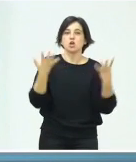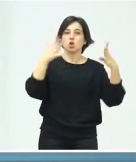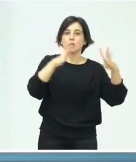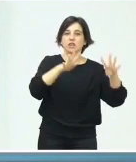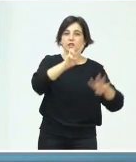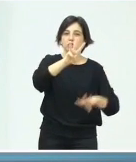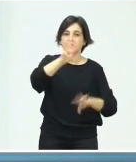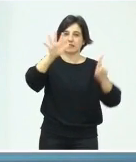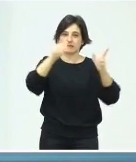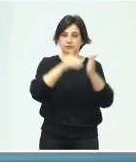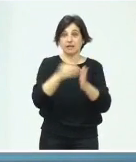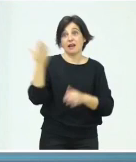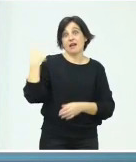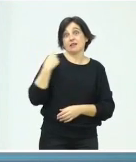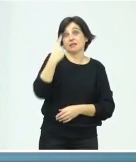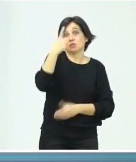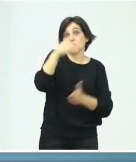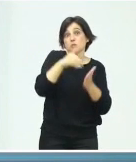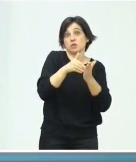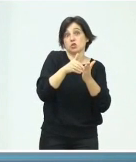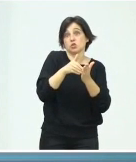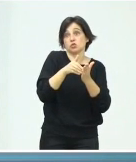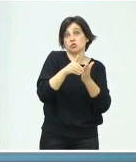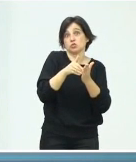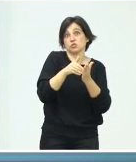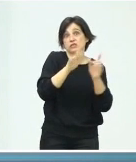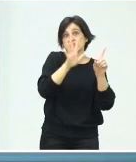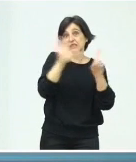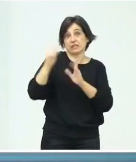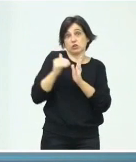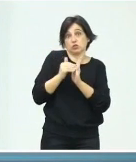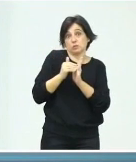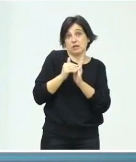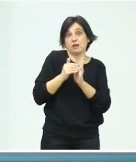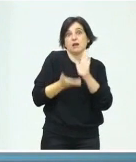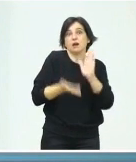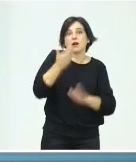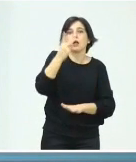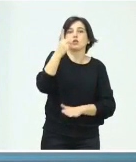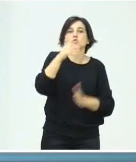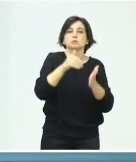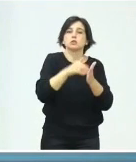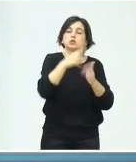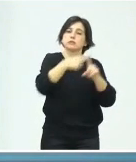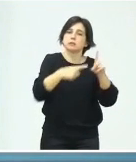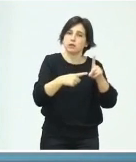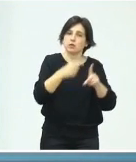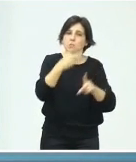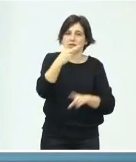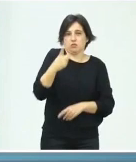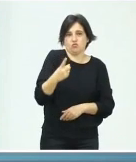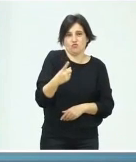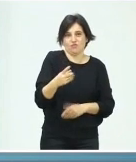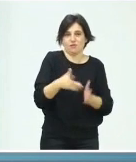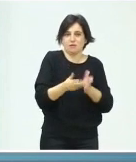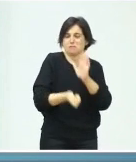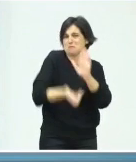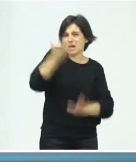Es decir, pasamos de 1.600.000 en el 2020 a más de 2.500.000 en el 21.